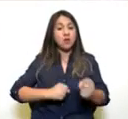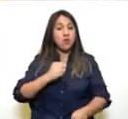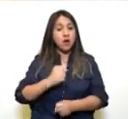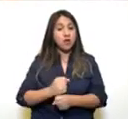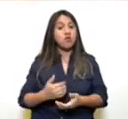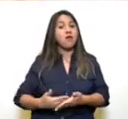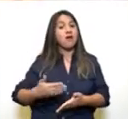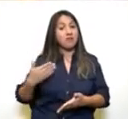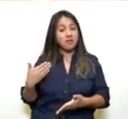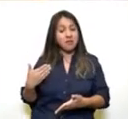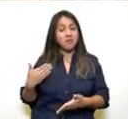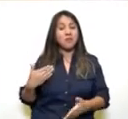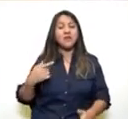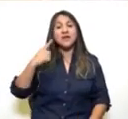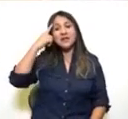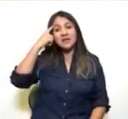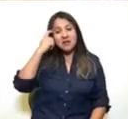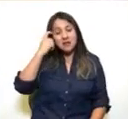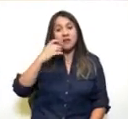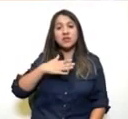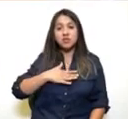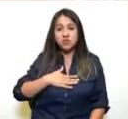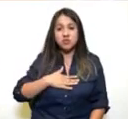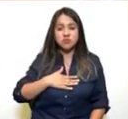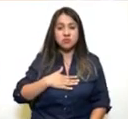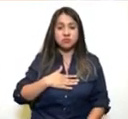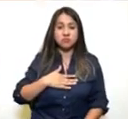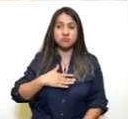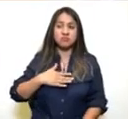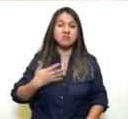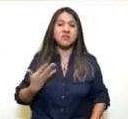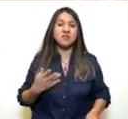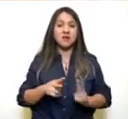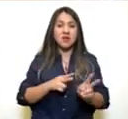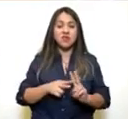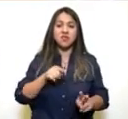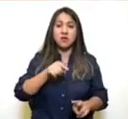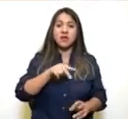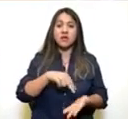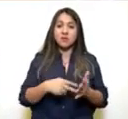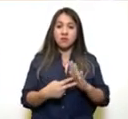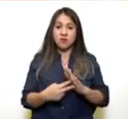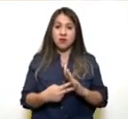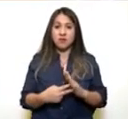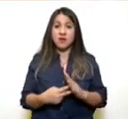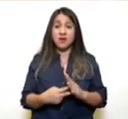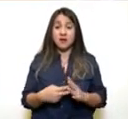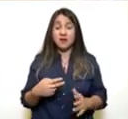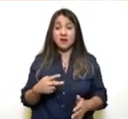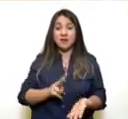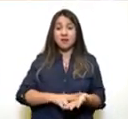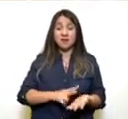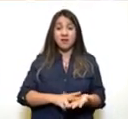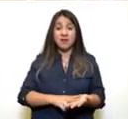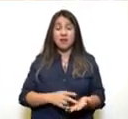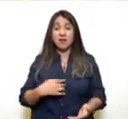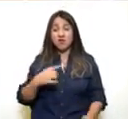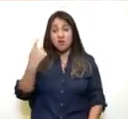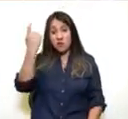y creo que yo he puesto sobre la mesa este problema que nos aflige que